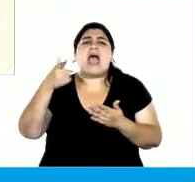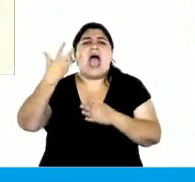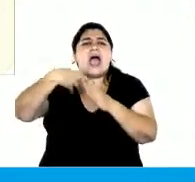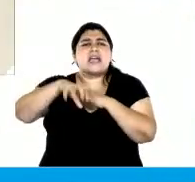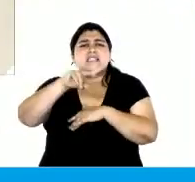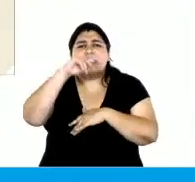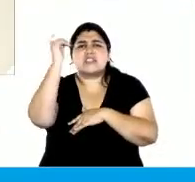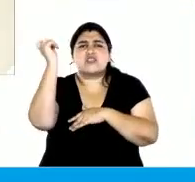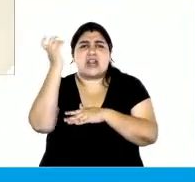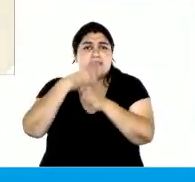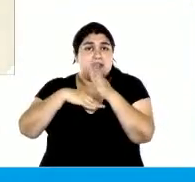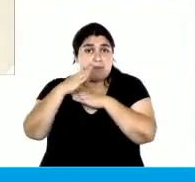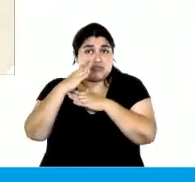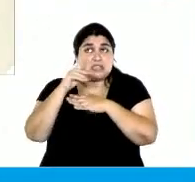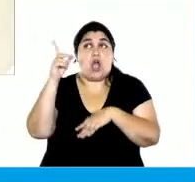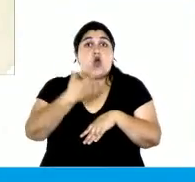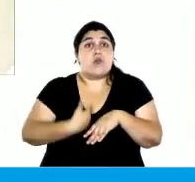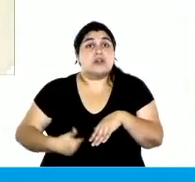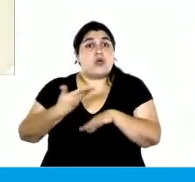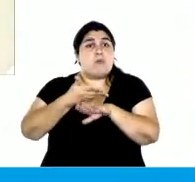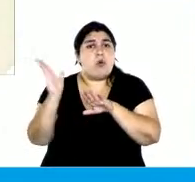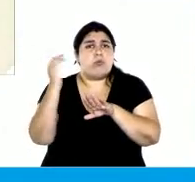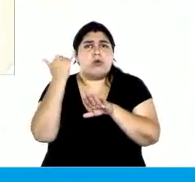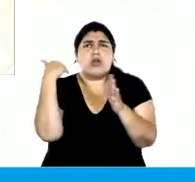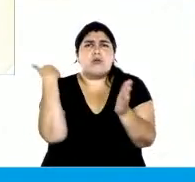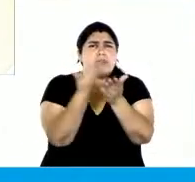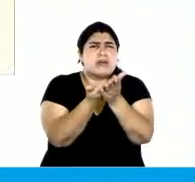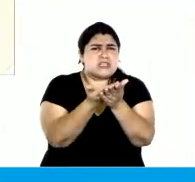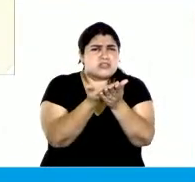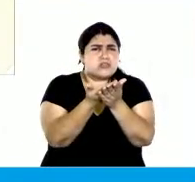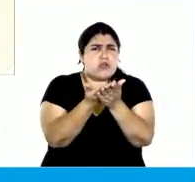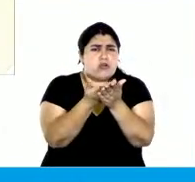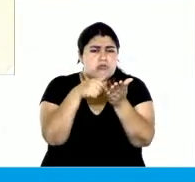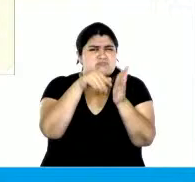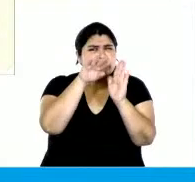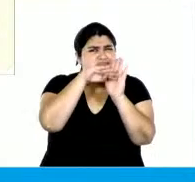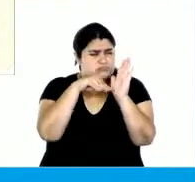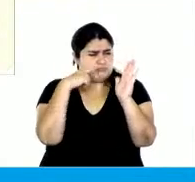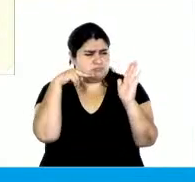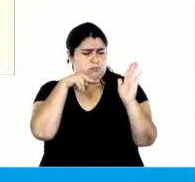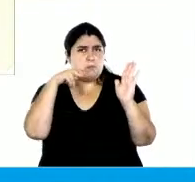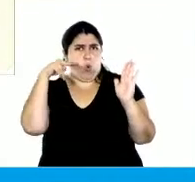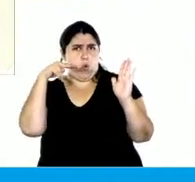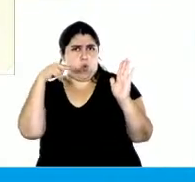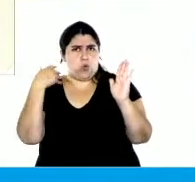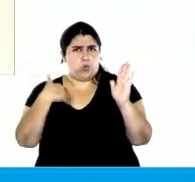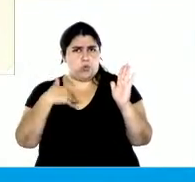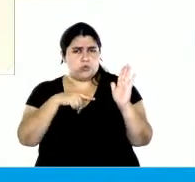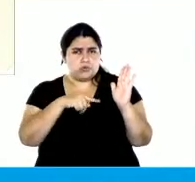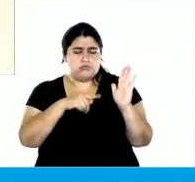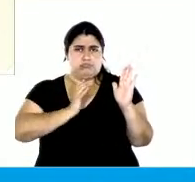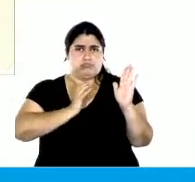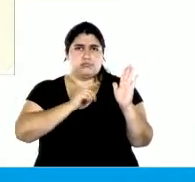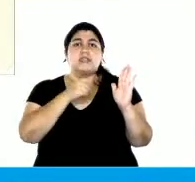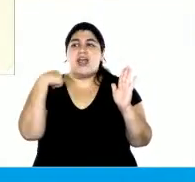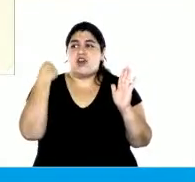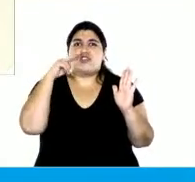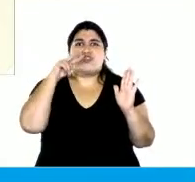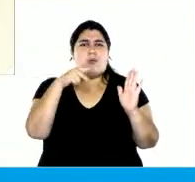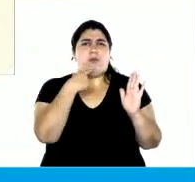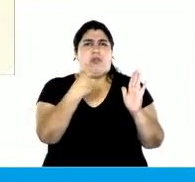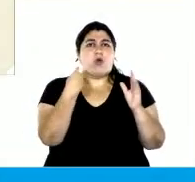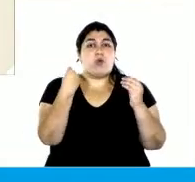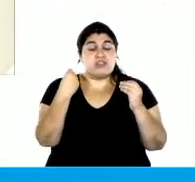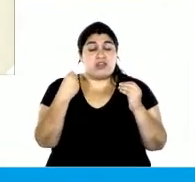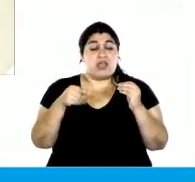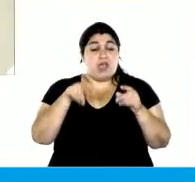el propio Estado Nacional, publicó un documento clarísimo con datos que son tremendos y nos hace ver, por ejemplo, que la